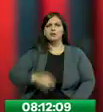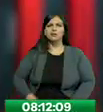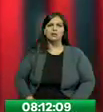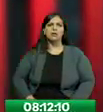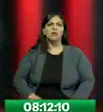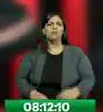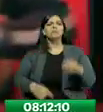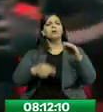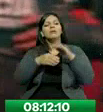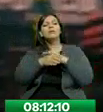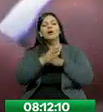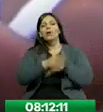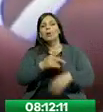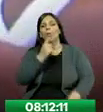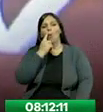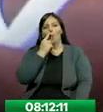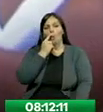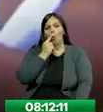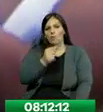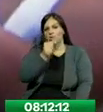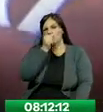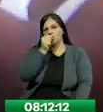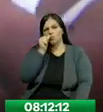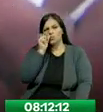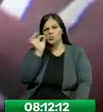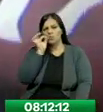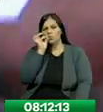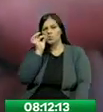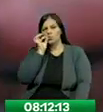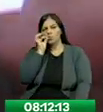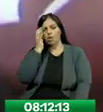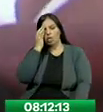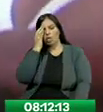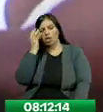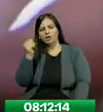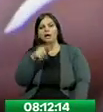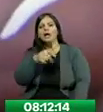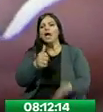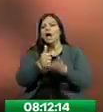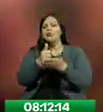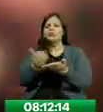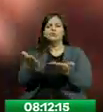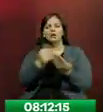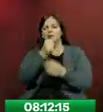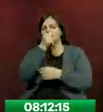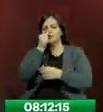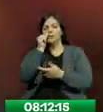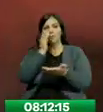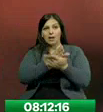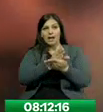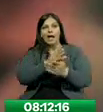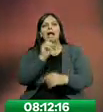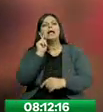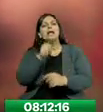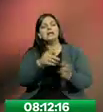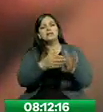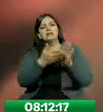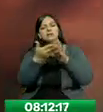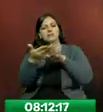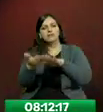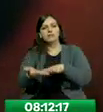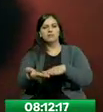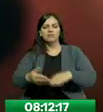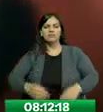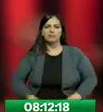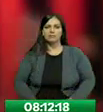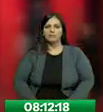aparente clínica de rehabilitación clandestina habría fallecido al interior del inmueble. Inmediatamente, elementos de la policía se